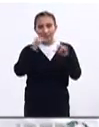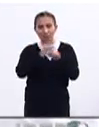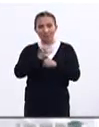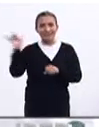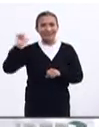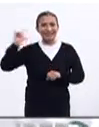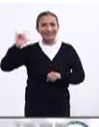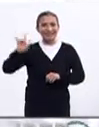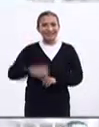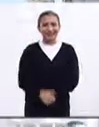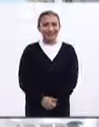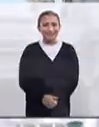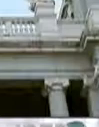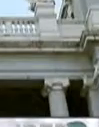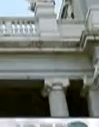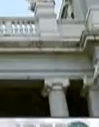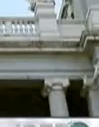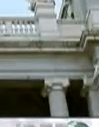información.